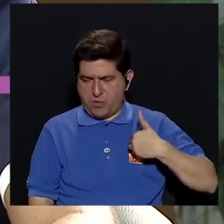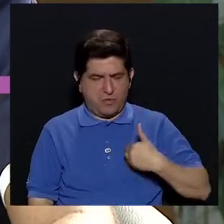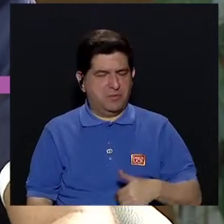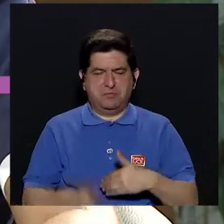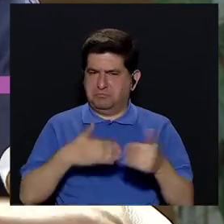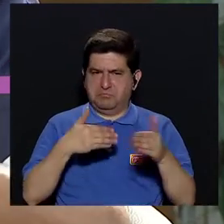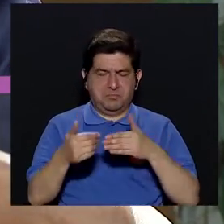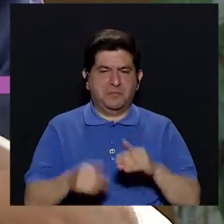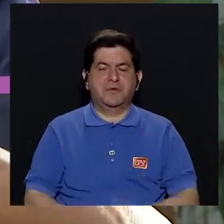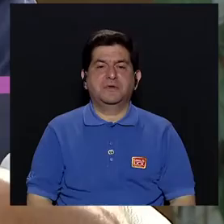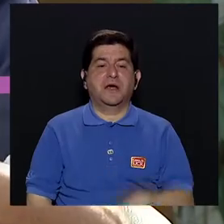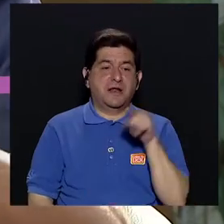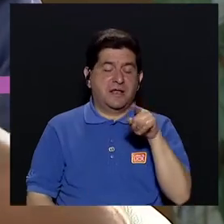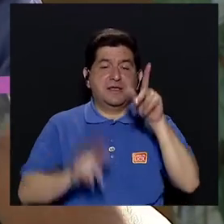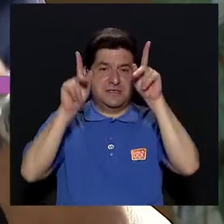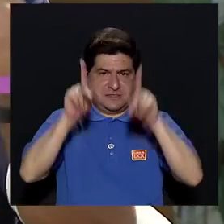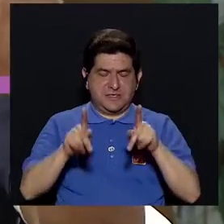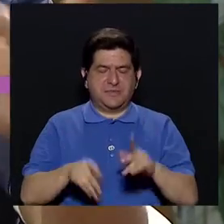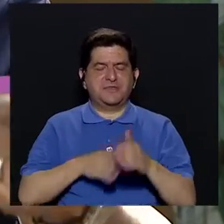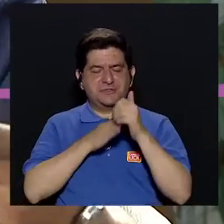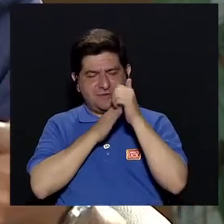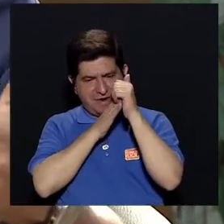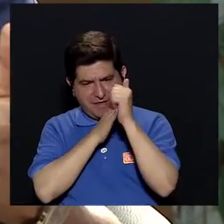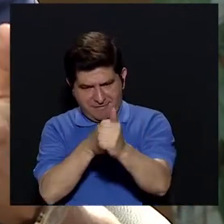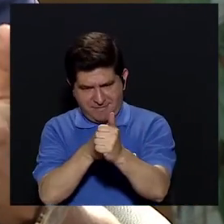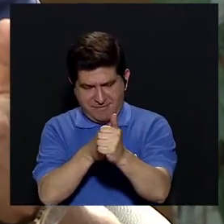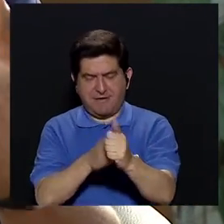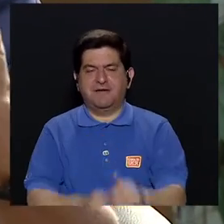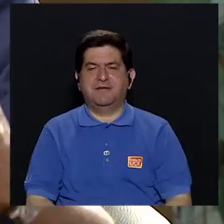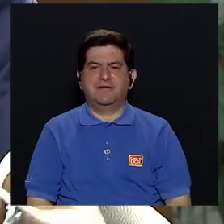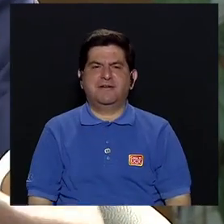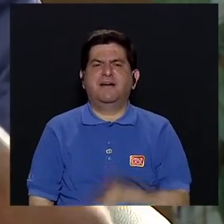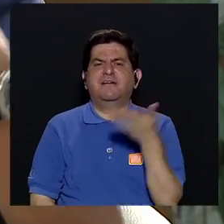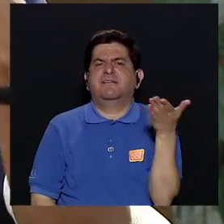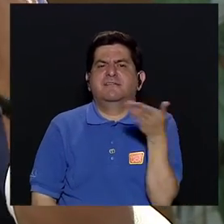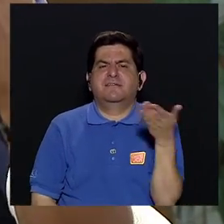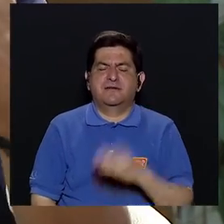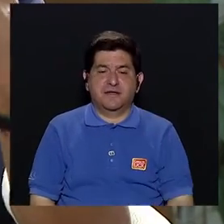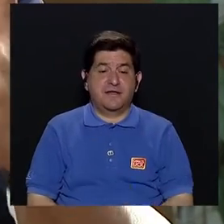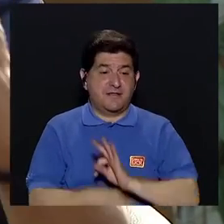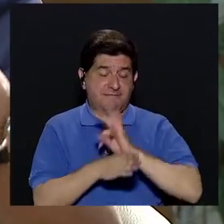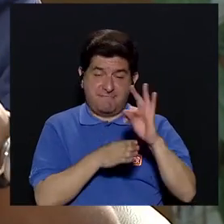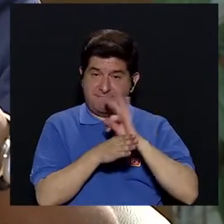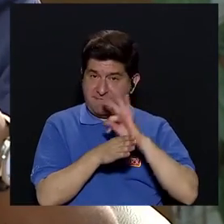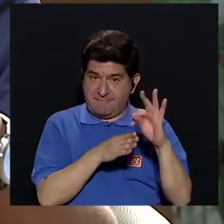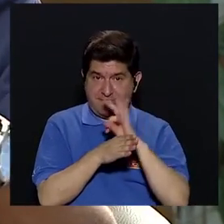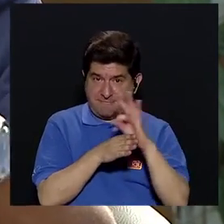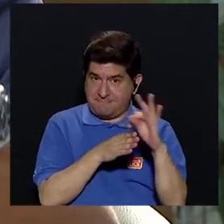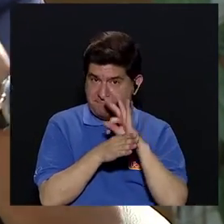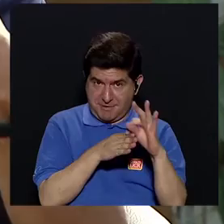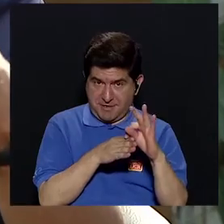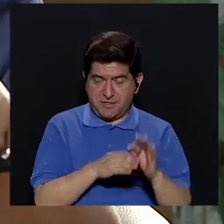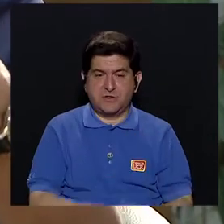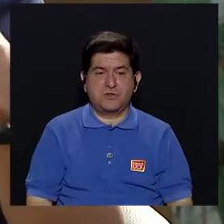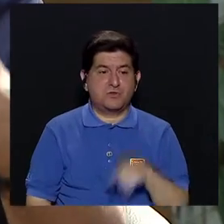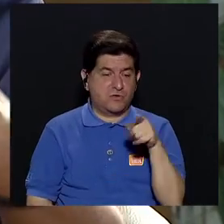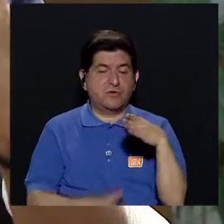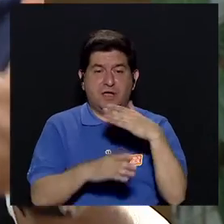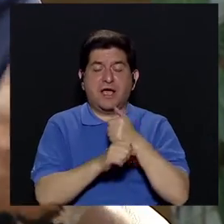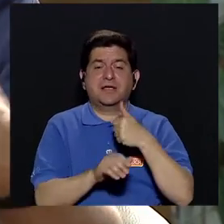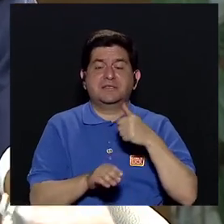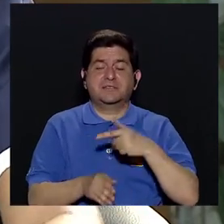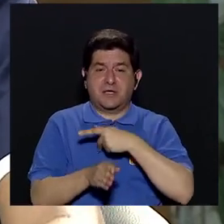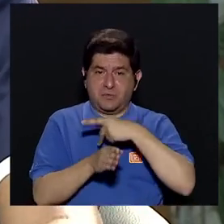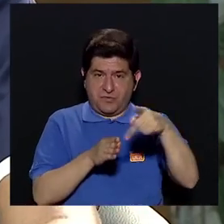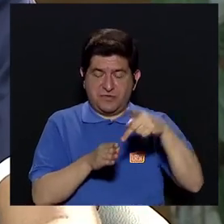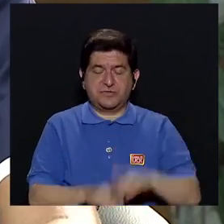general los llamados a guiar a su paciente hacia un tratamiento realizado